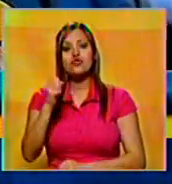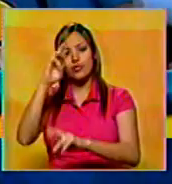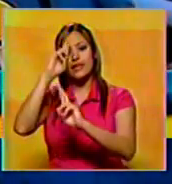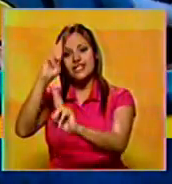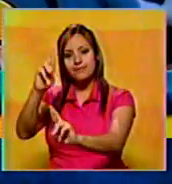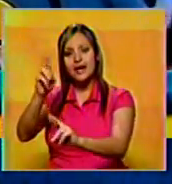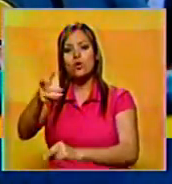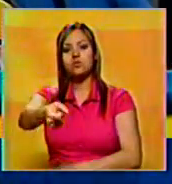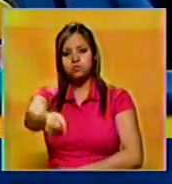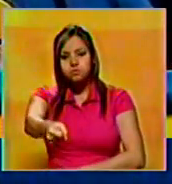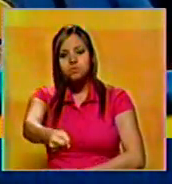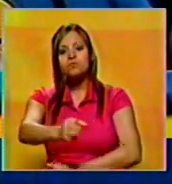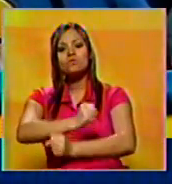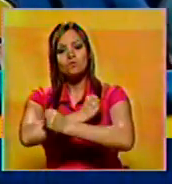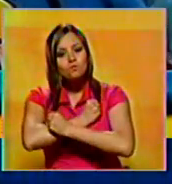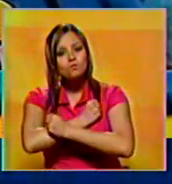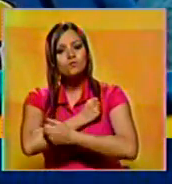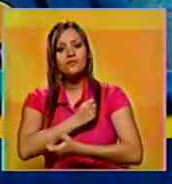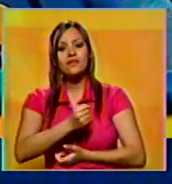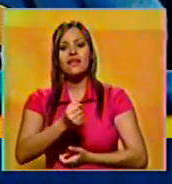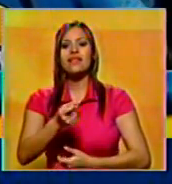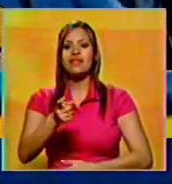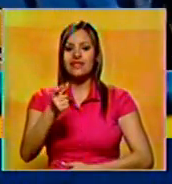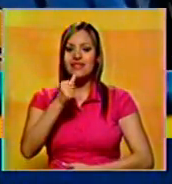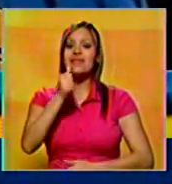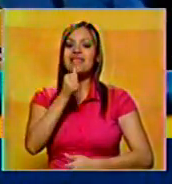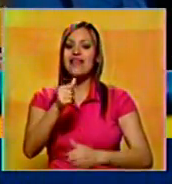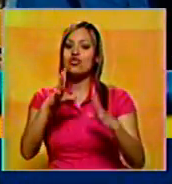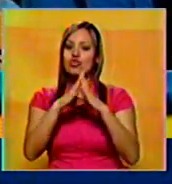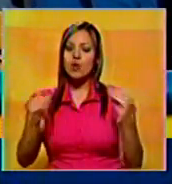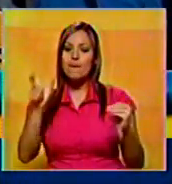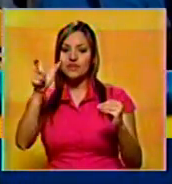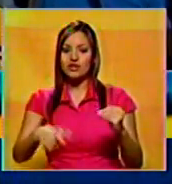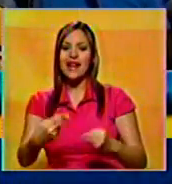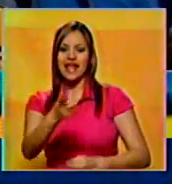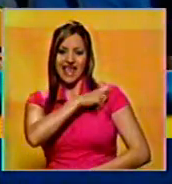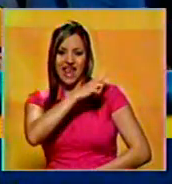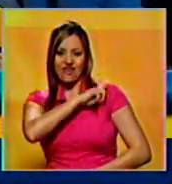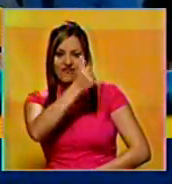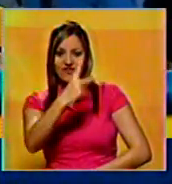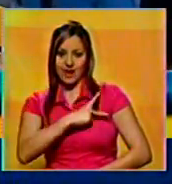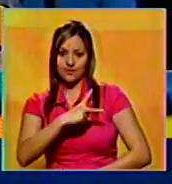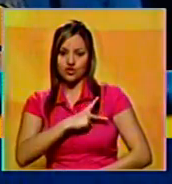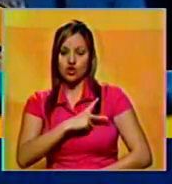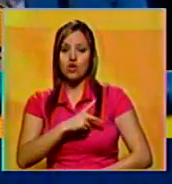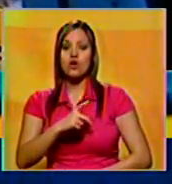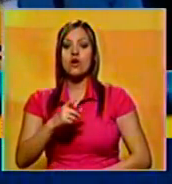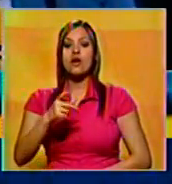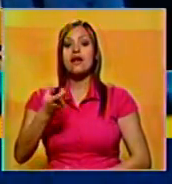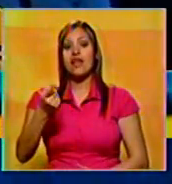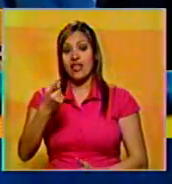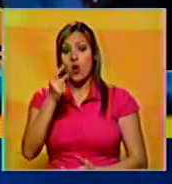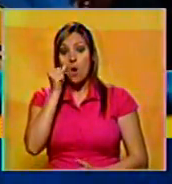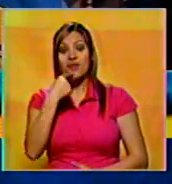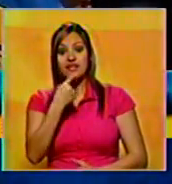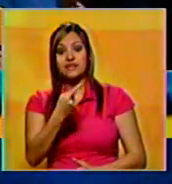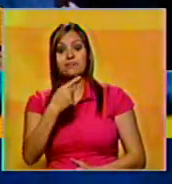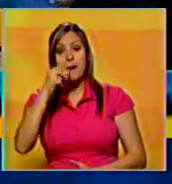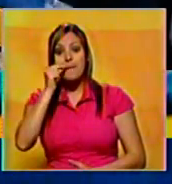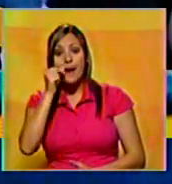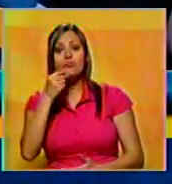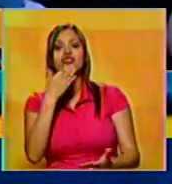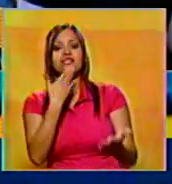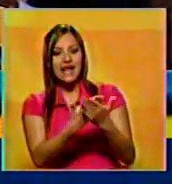respetos y las condolencias del señor Cisneros y de Adriana Cisneros. Él está muy agradecido con Venevisión y con la organización